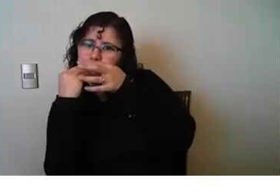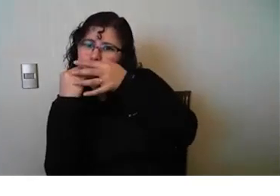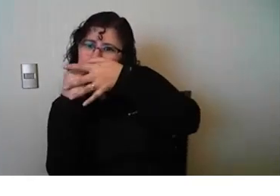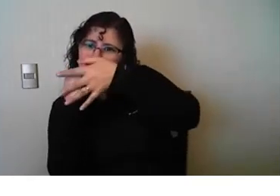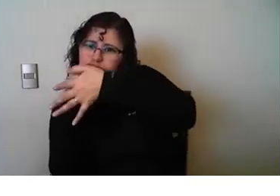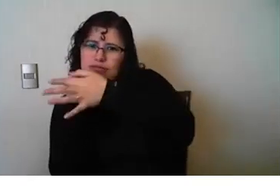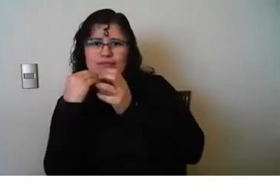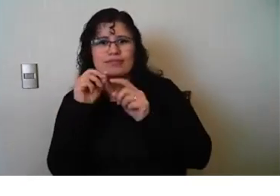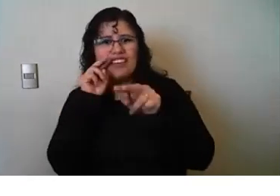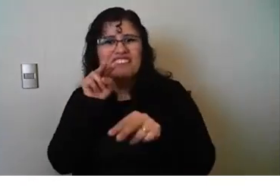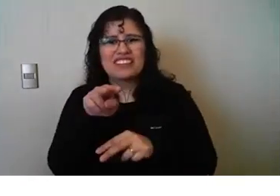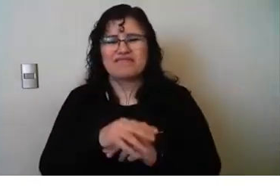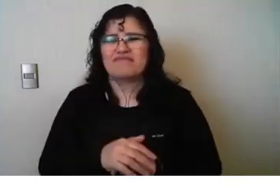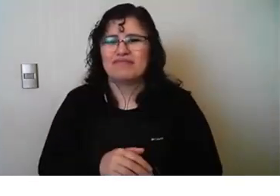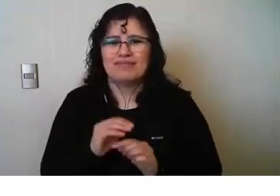en esta imagen.